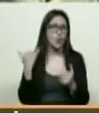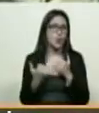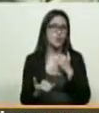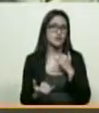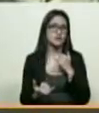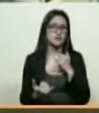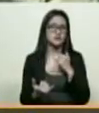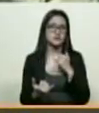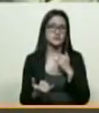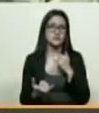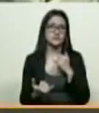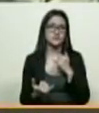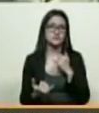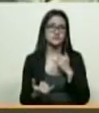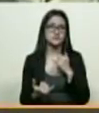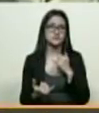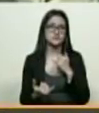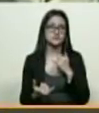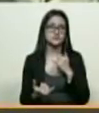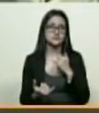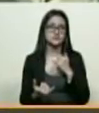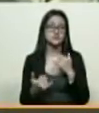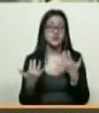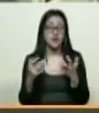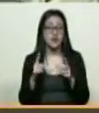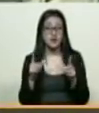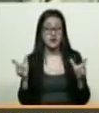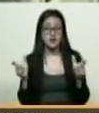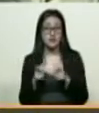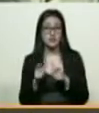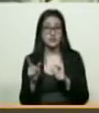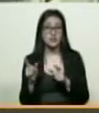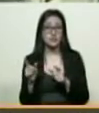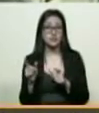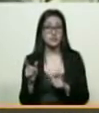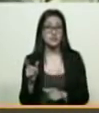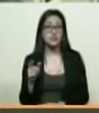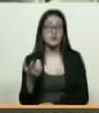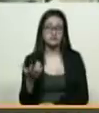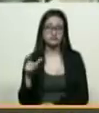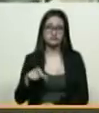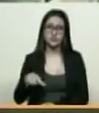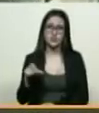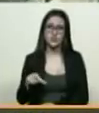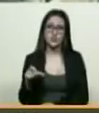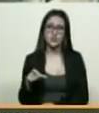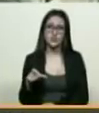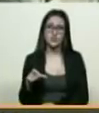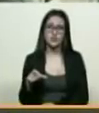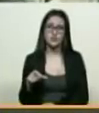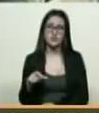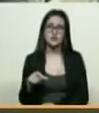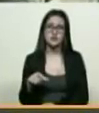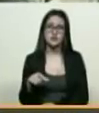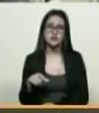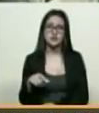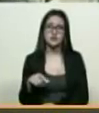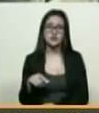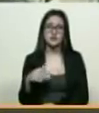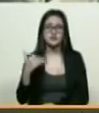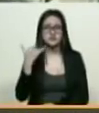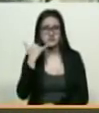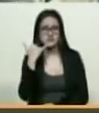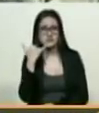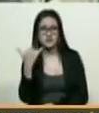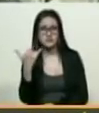eslabón. Y bueno, cuando nos reunimos por primera vez, hubo la necesidad también de llamar a la agroindustria